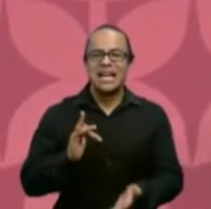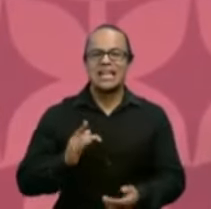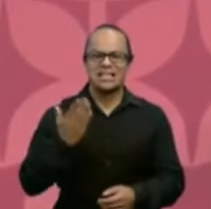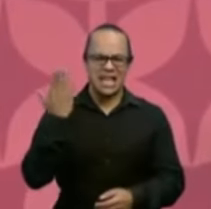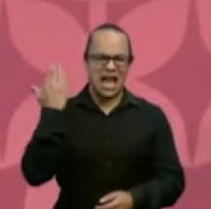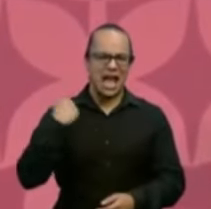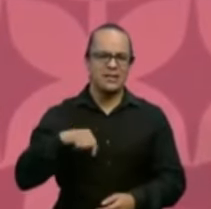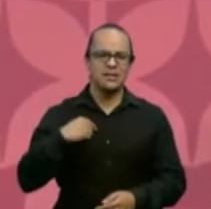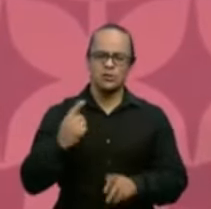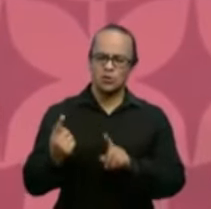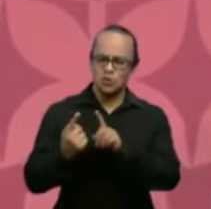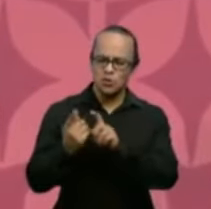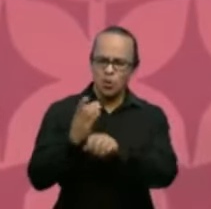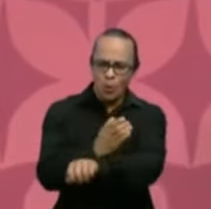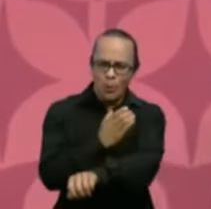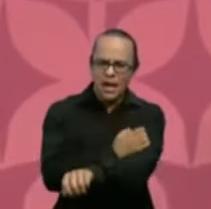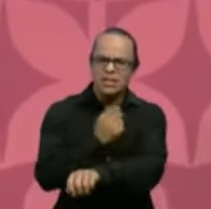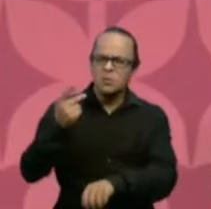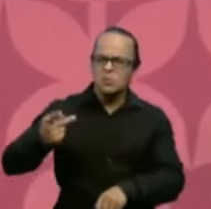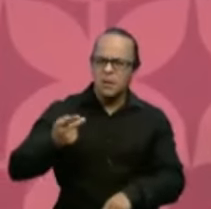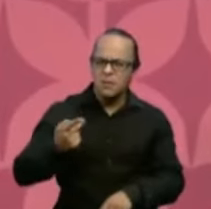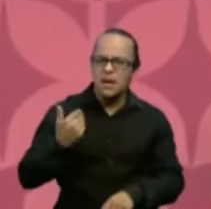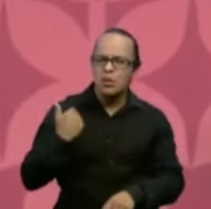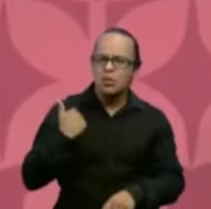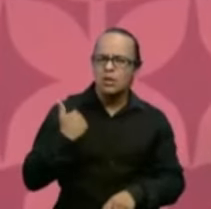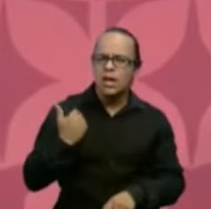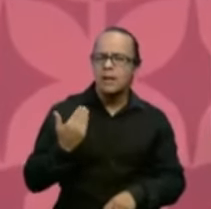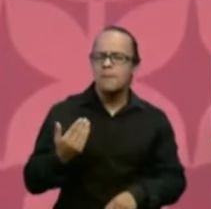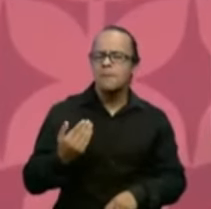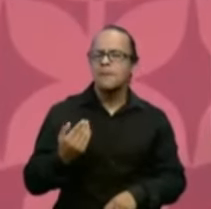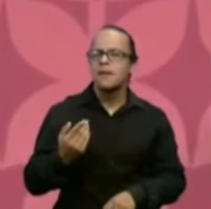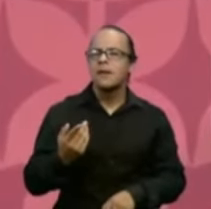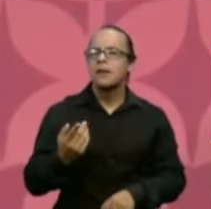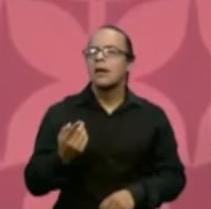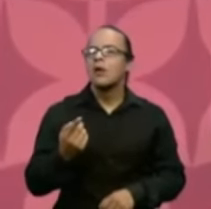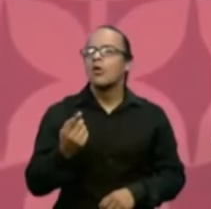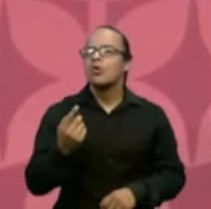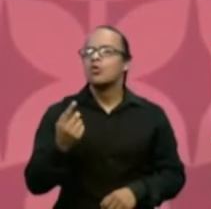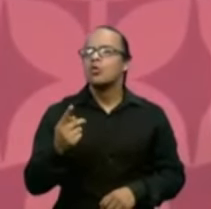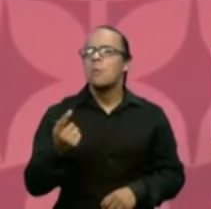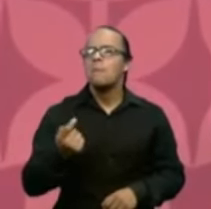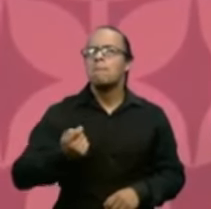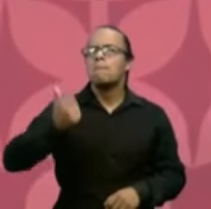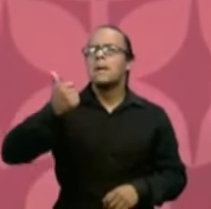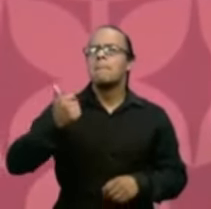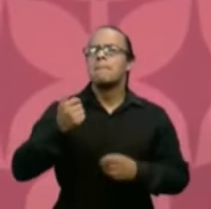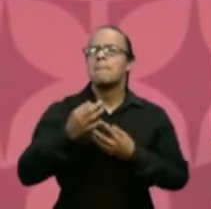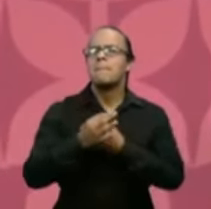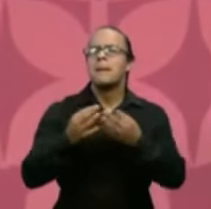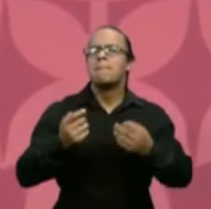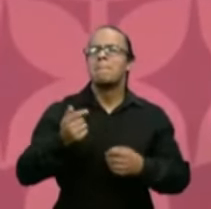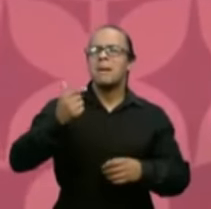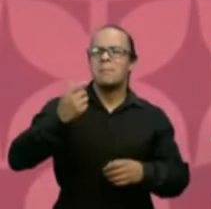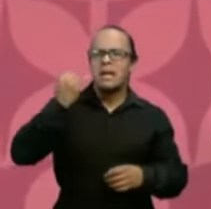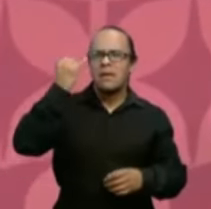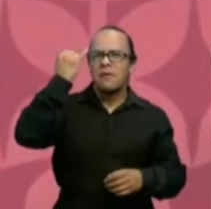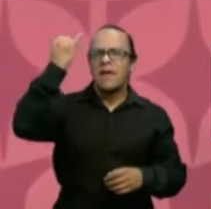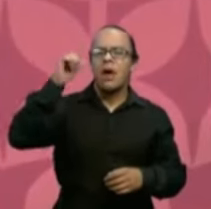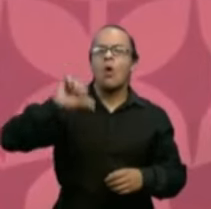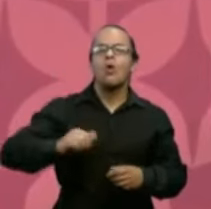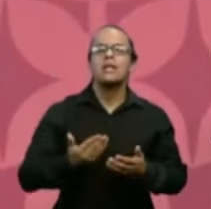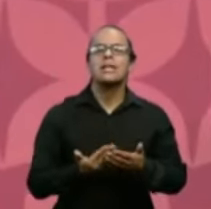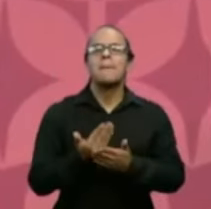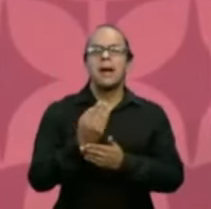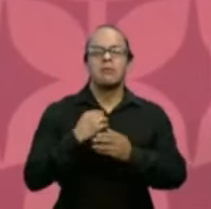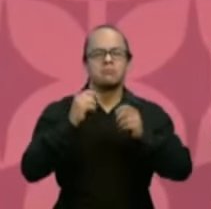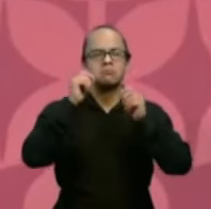un compañero que me preguntaba, ¿cuál fue tu primer mensaje o pensamiento que tuviste esta mañana al